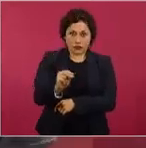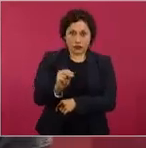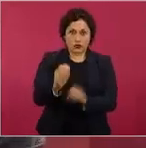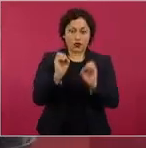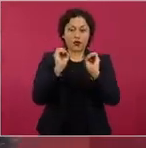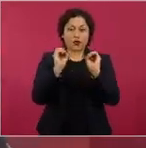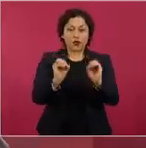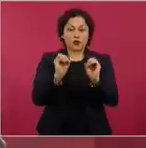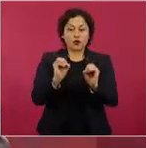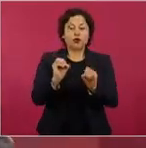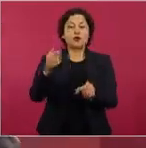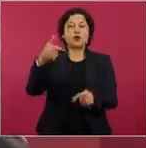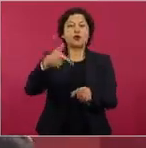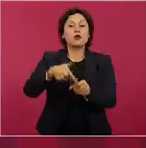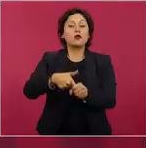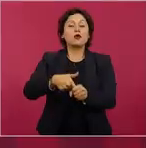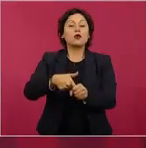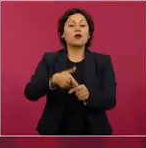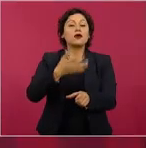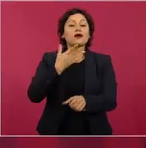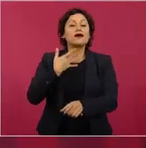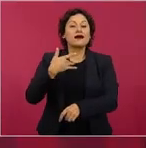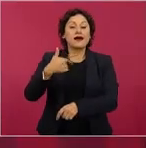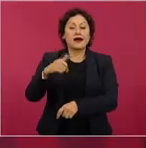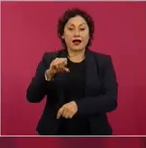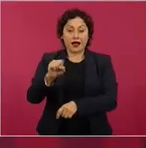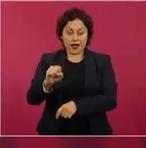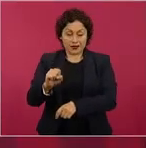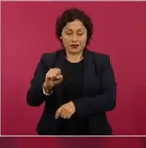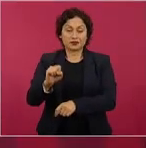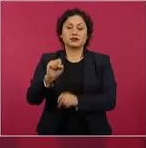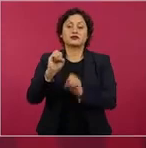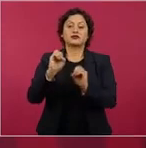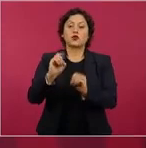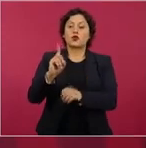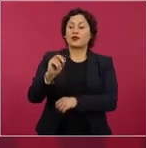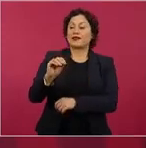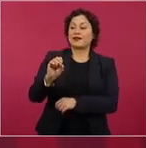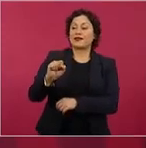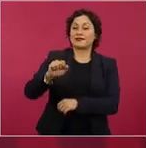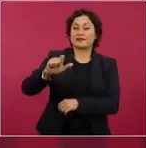de las gasolinas, ni del diésel, ni del gas.